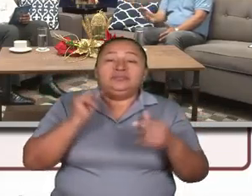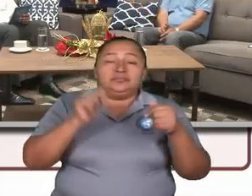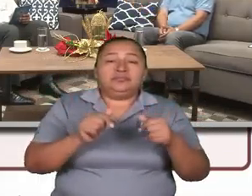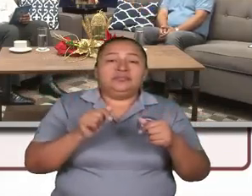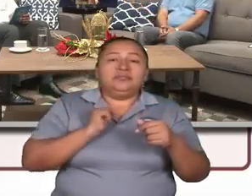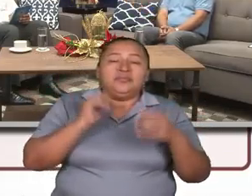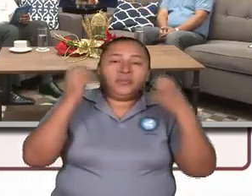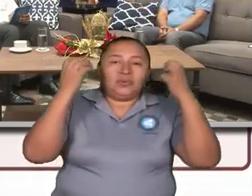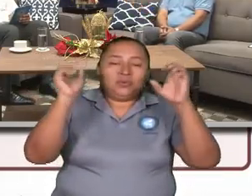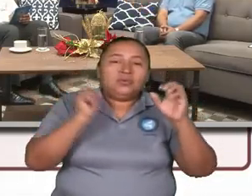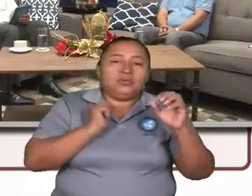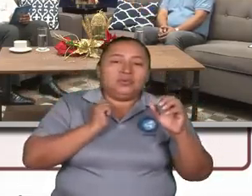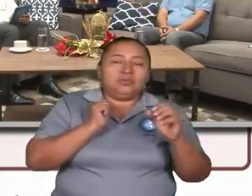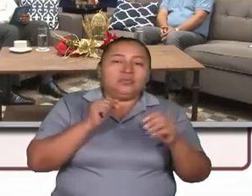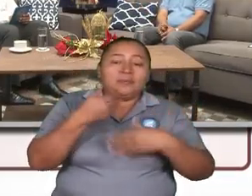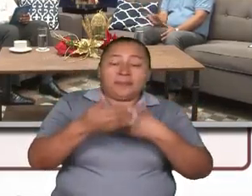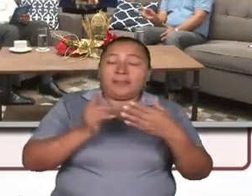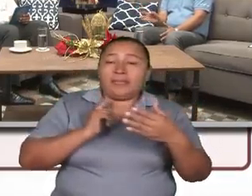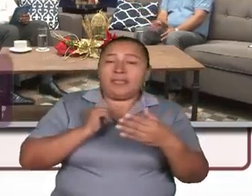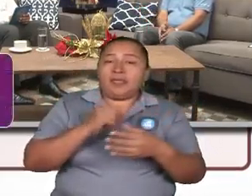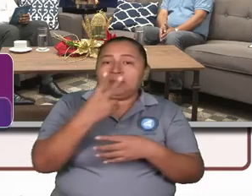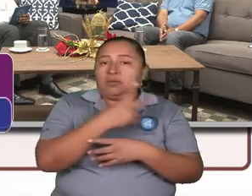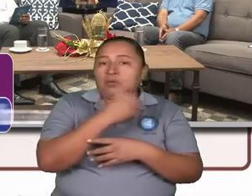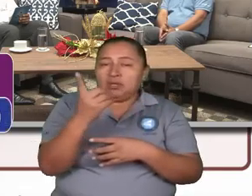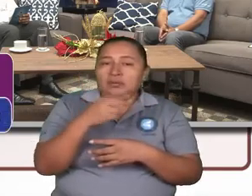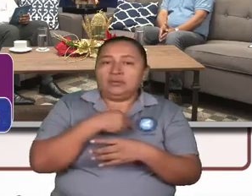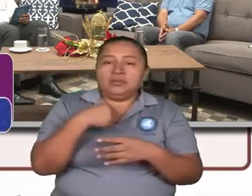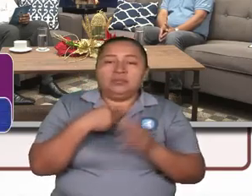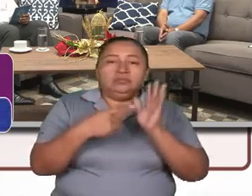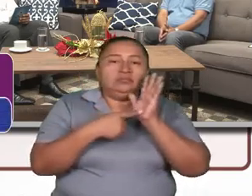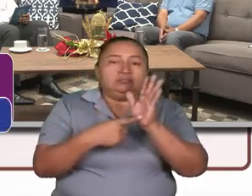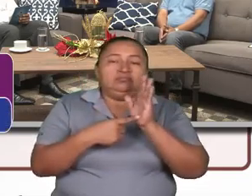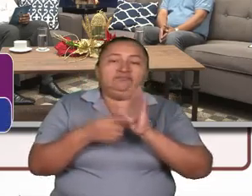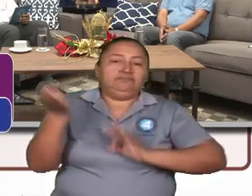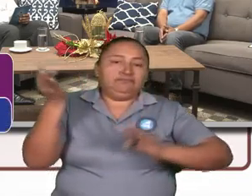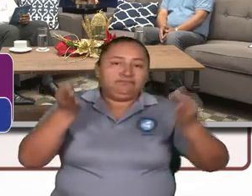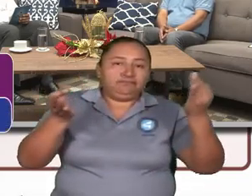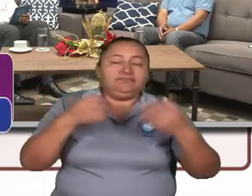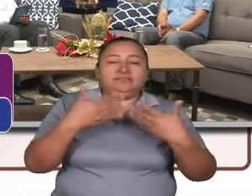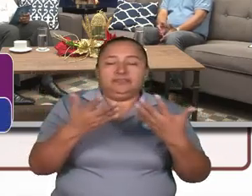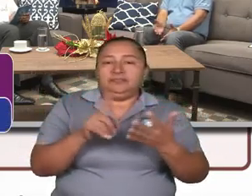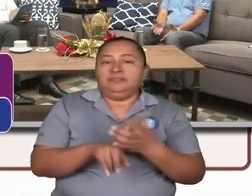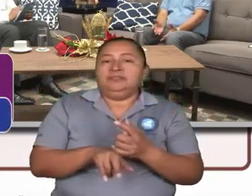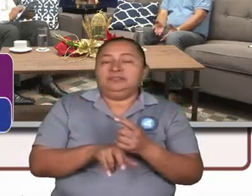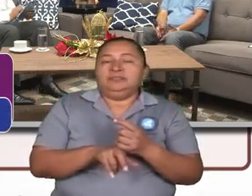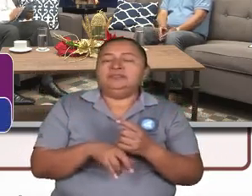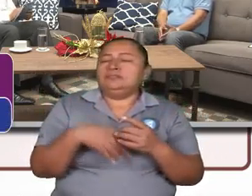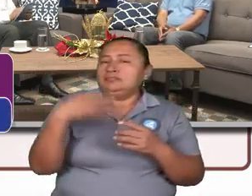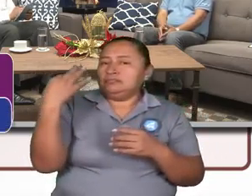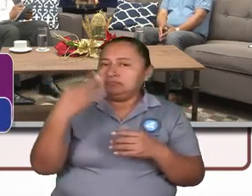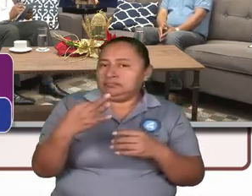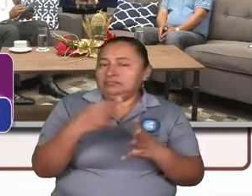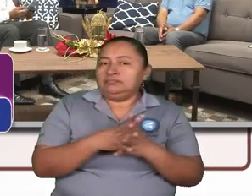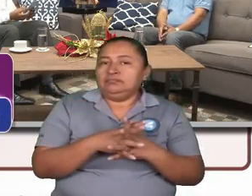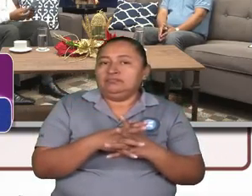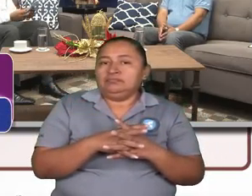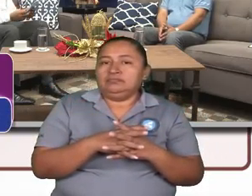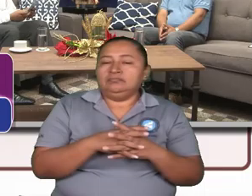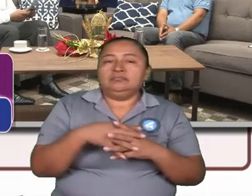El Salvador, ¿verdad? También felicitaciones al Salvador, que sus protagonistas estuvieron con la